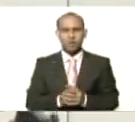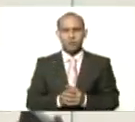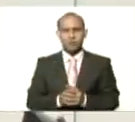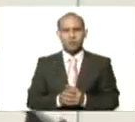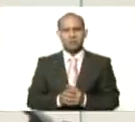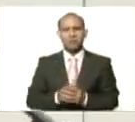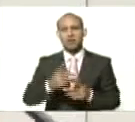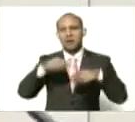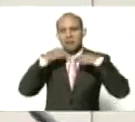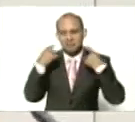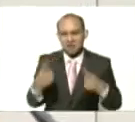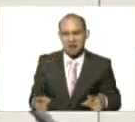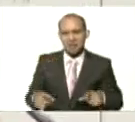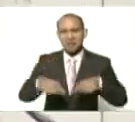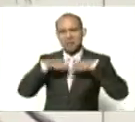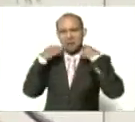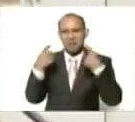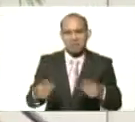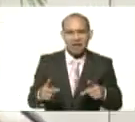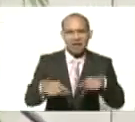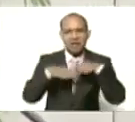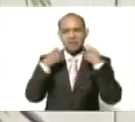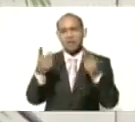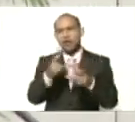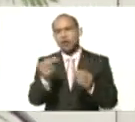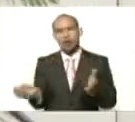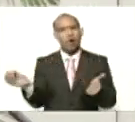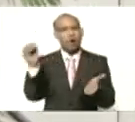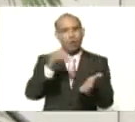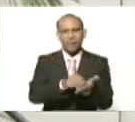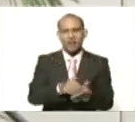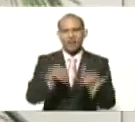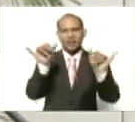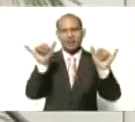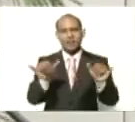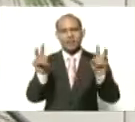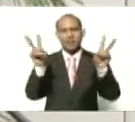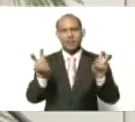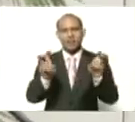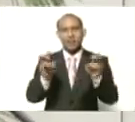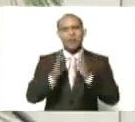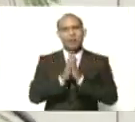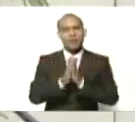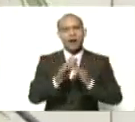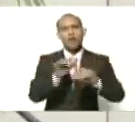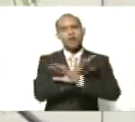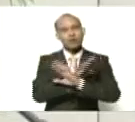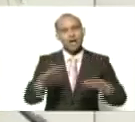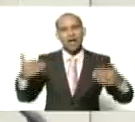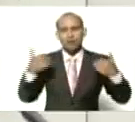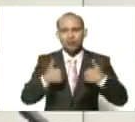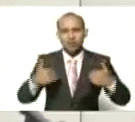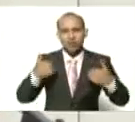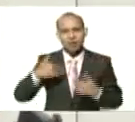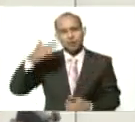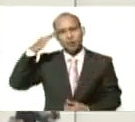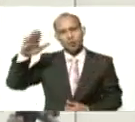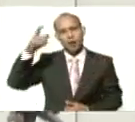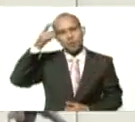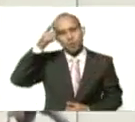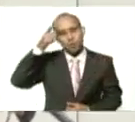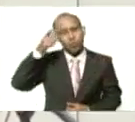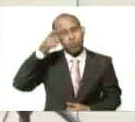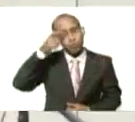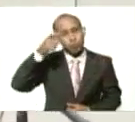de fracaso en fracaso. No repitan ese camino. No causen más sufrimiento al pueblo de Cuba, al